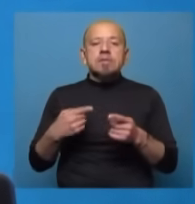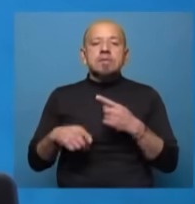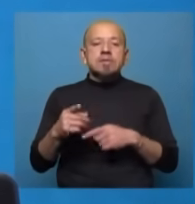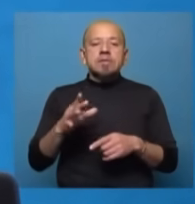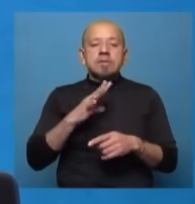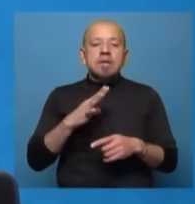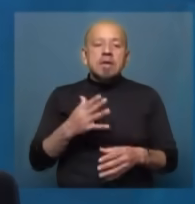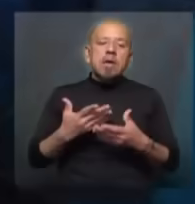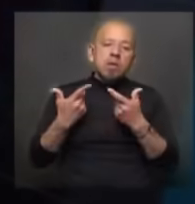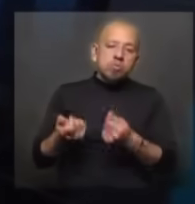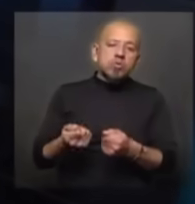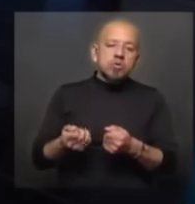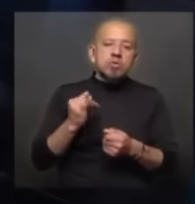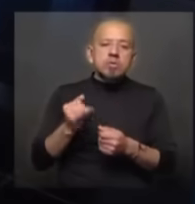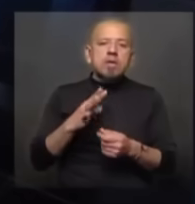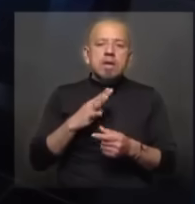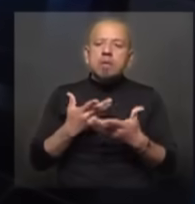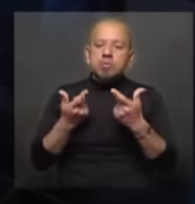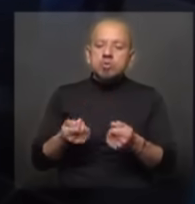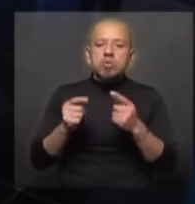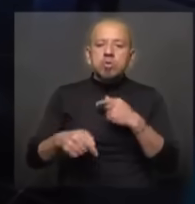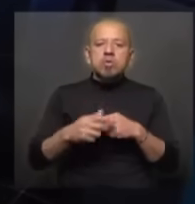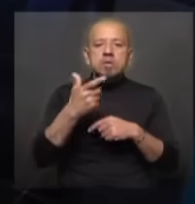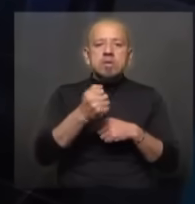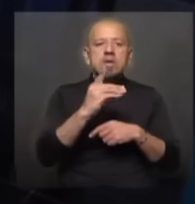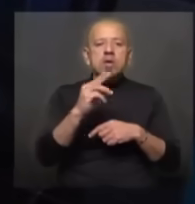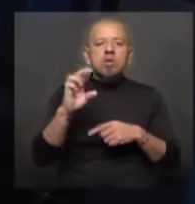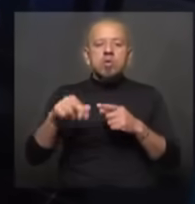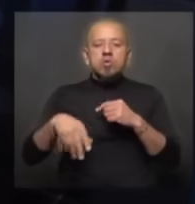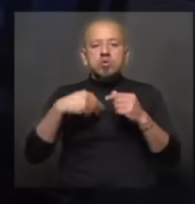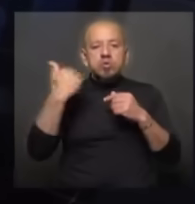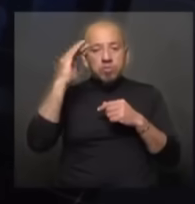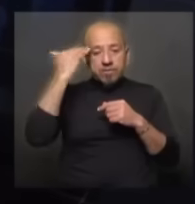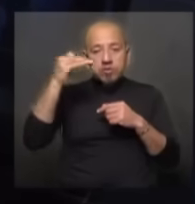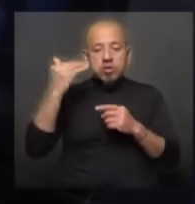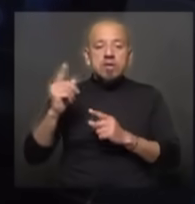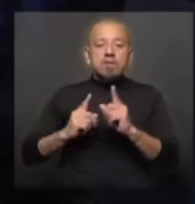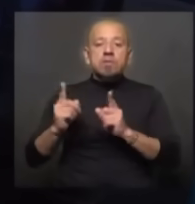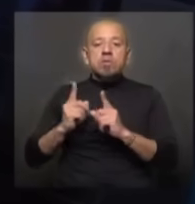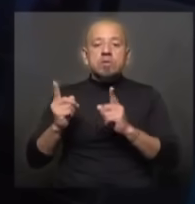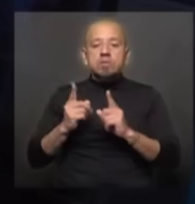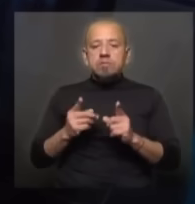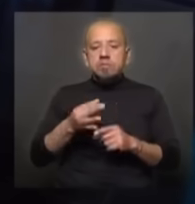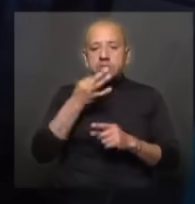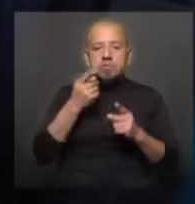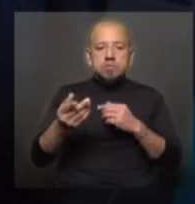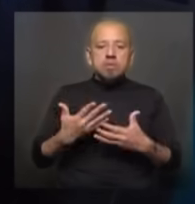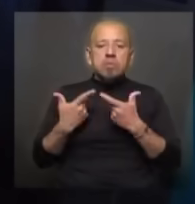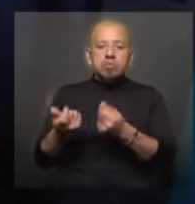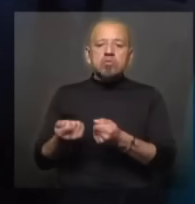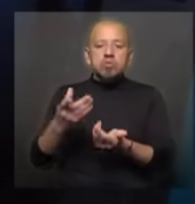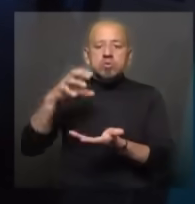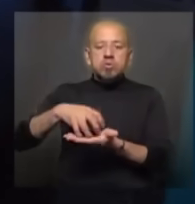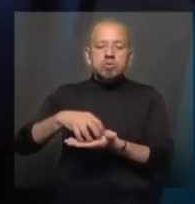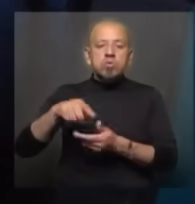hay apoyos y que hay críticas hay apoyo por ejemplo hoy a dur la asociación de docentes de universidad de la República salió a brindar apoyo también el consultorio